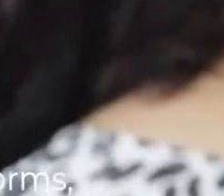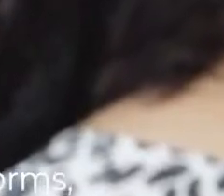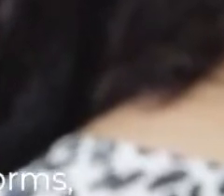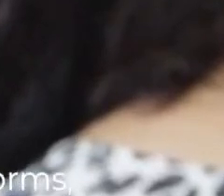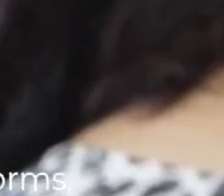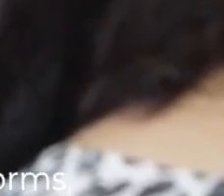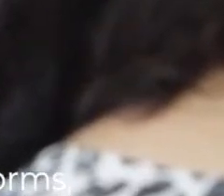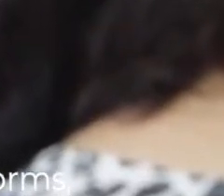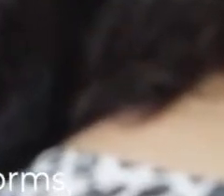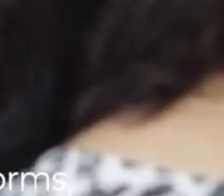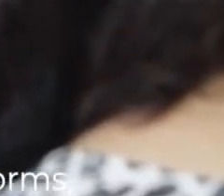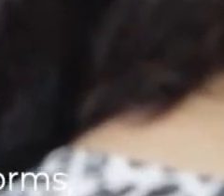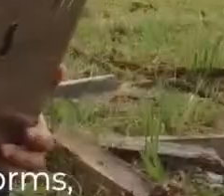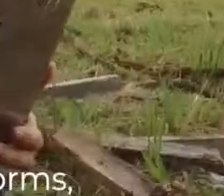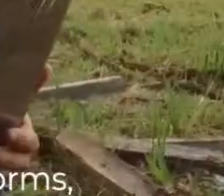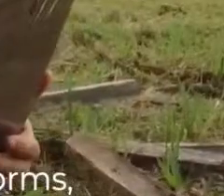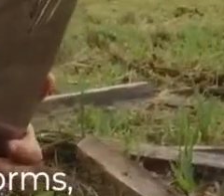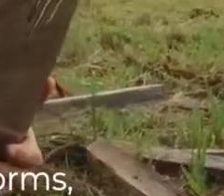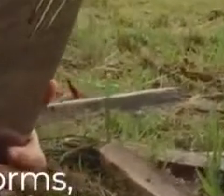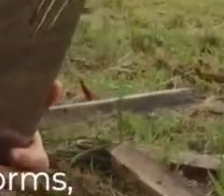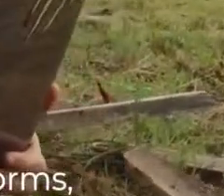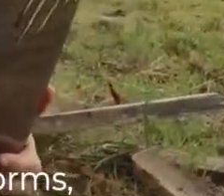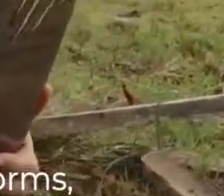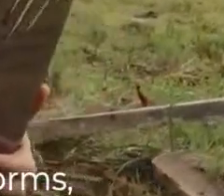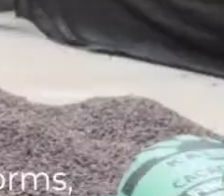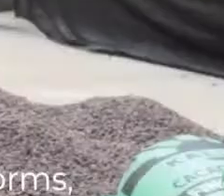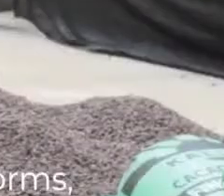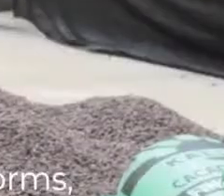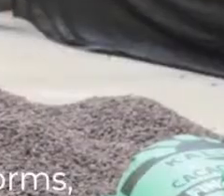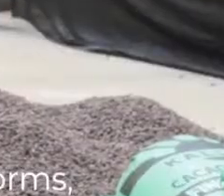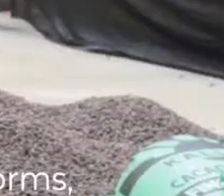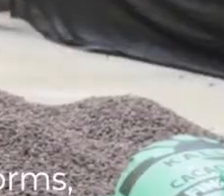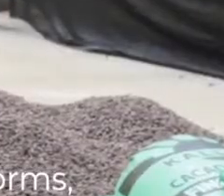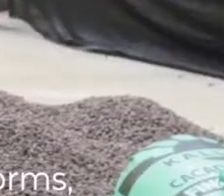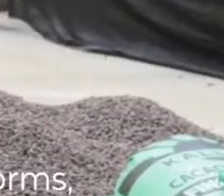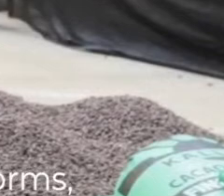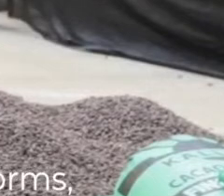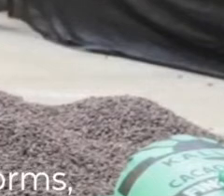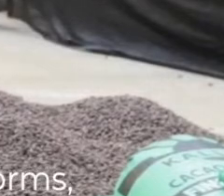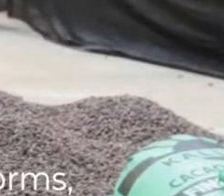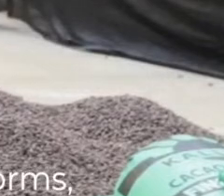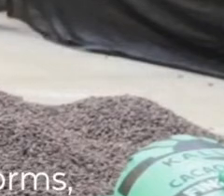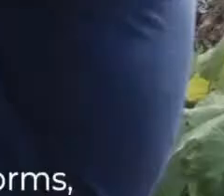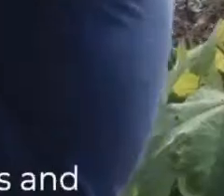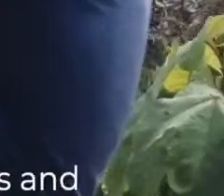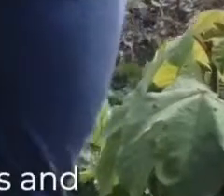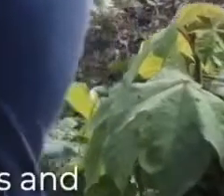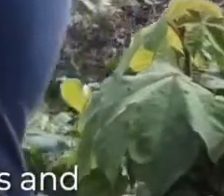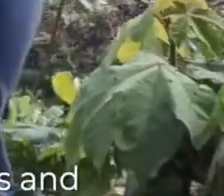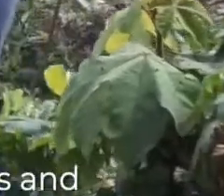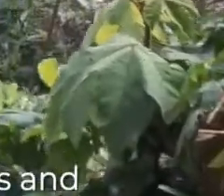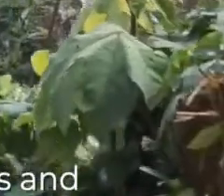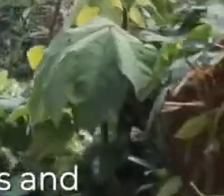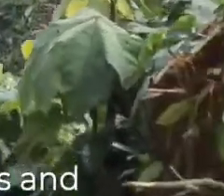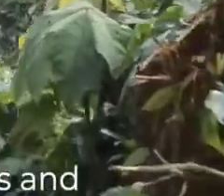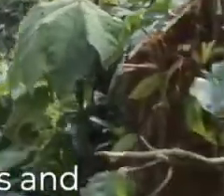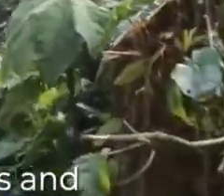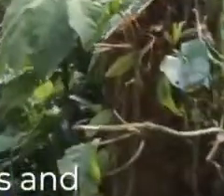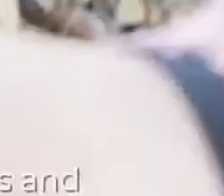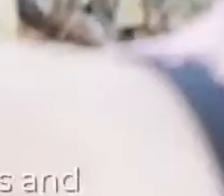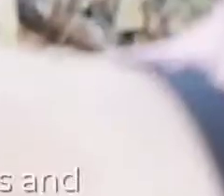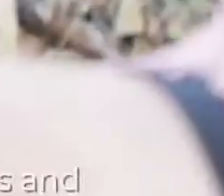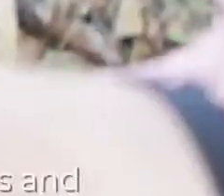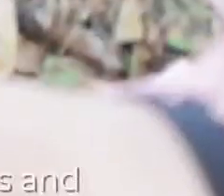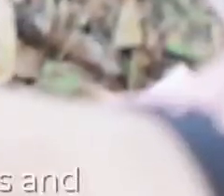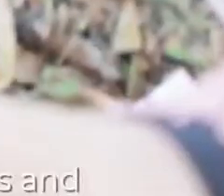sus formatos de comercialización a plataformas digitales, ampliando el alcance de la oferta de sus productos y servicios a